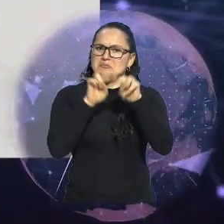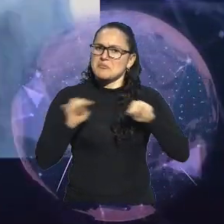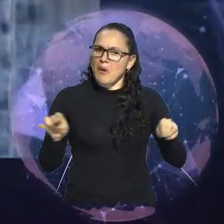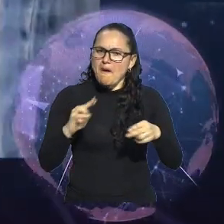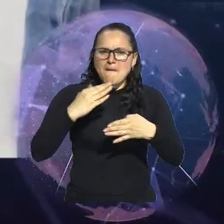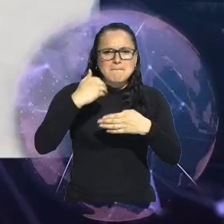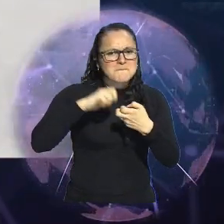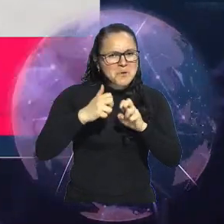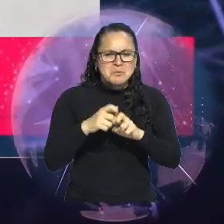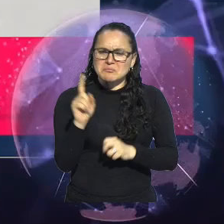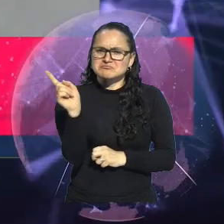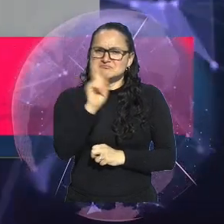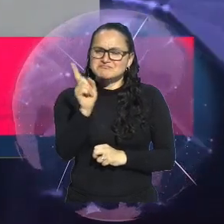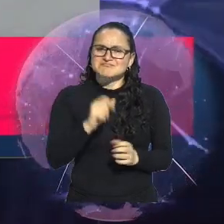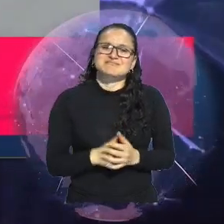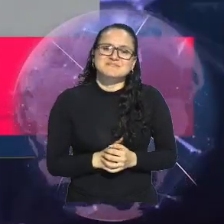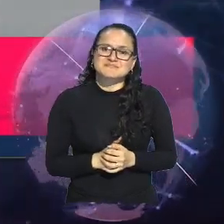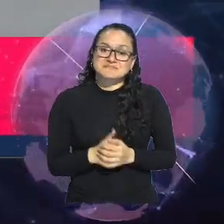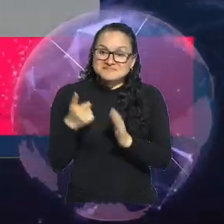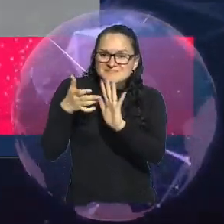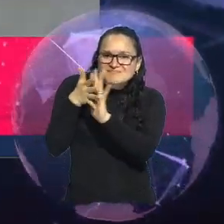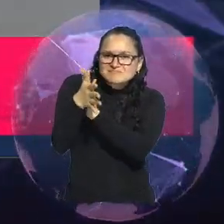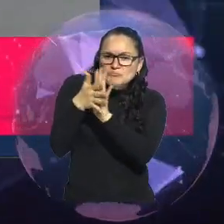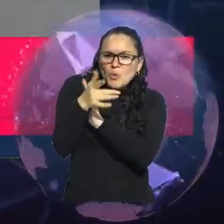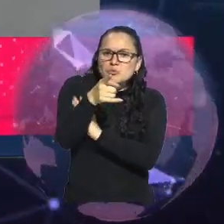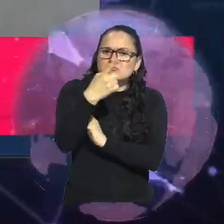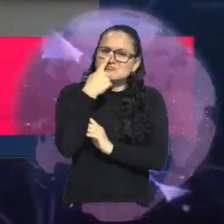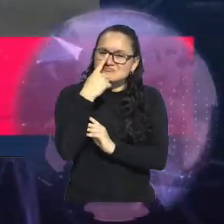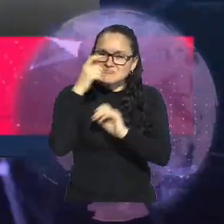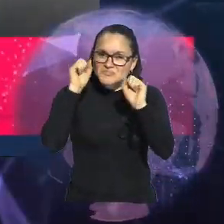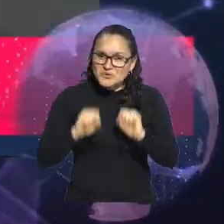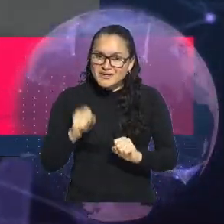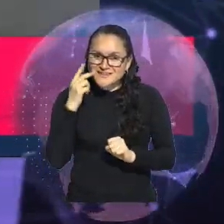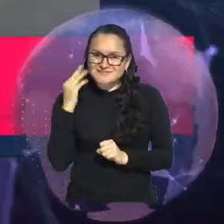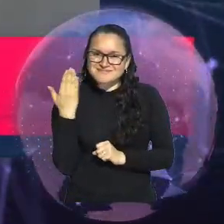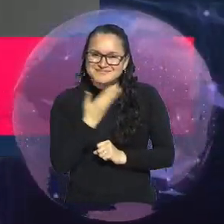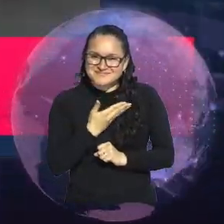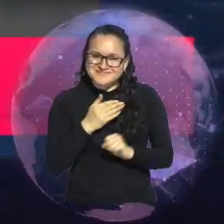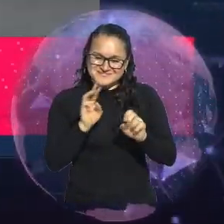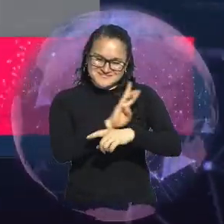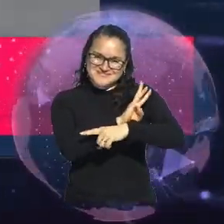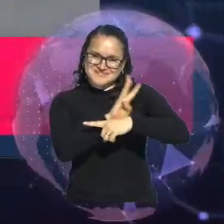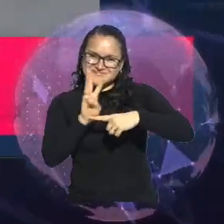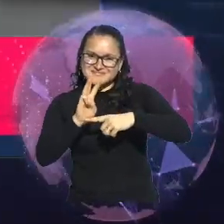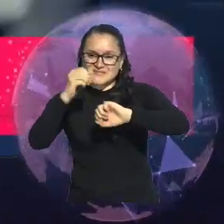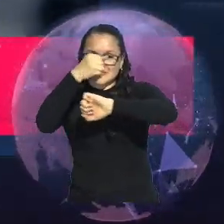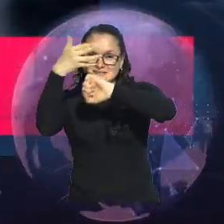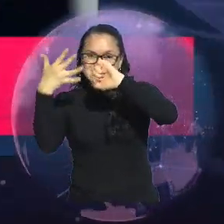este reporte puede ser consultado en la página web de las series